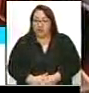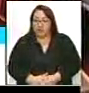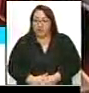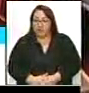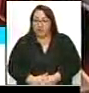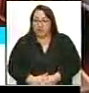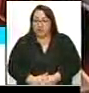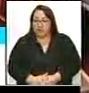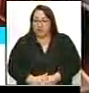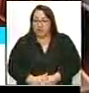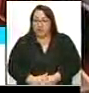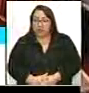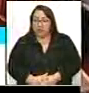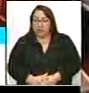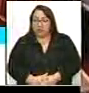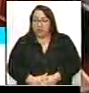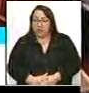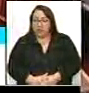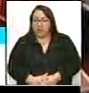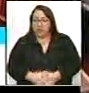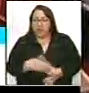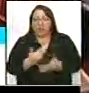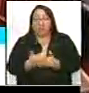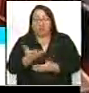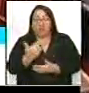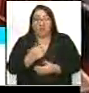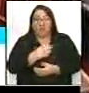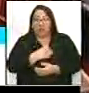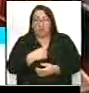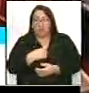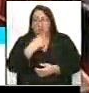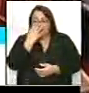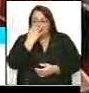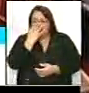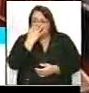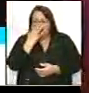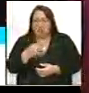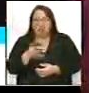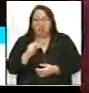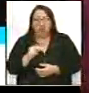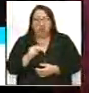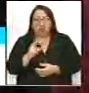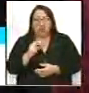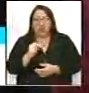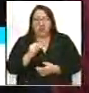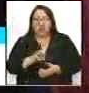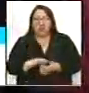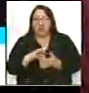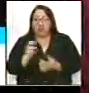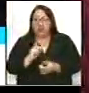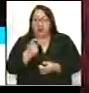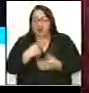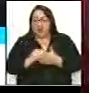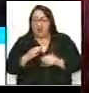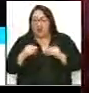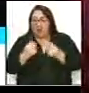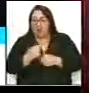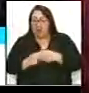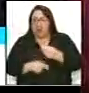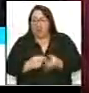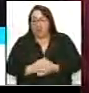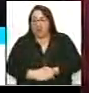realidad la propuesta que trajo el Ejecutivo, que en realidad no ha sido el tema de la esencia, porque la esencia es para partidos